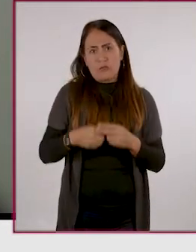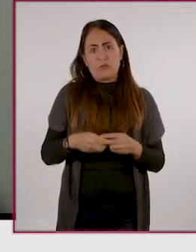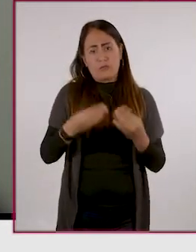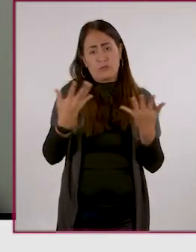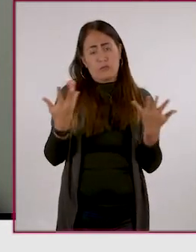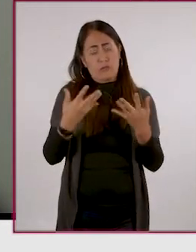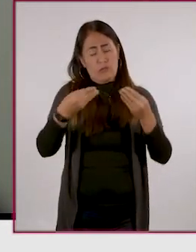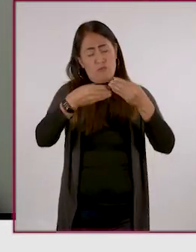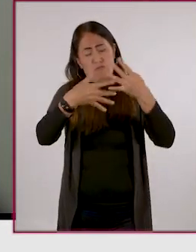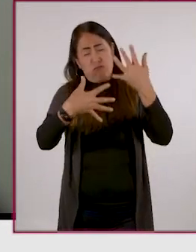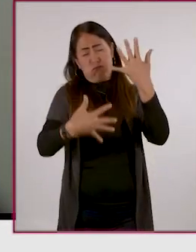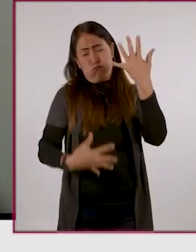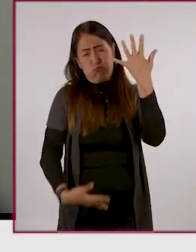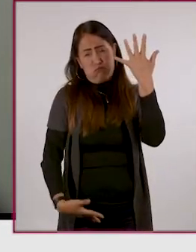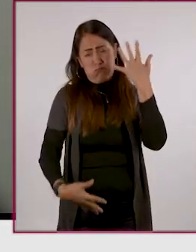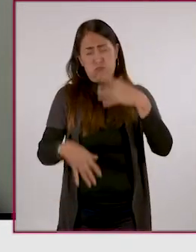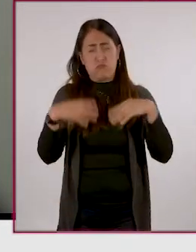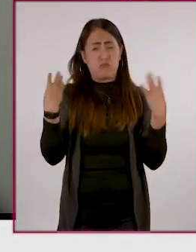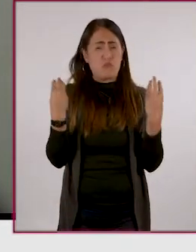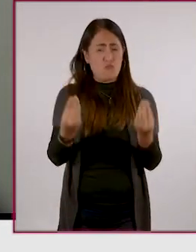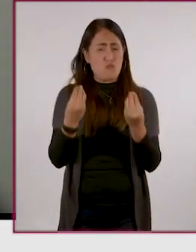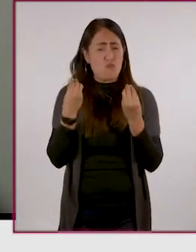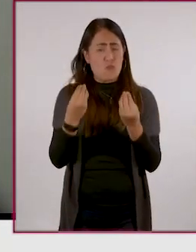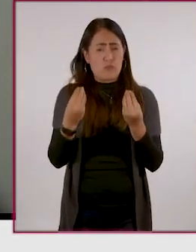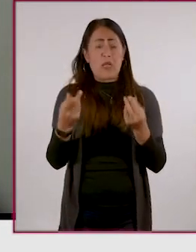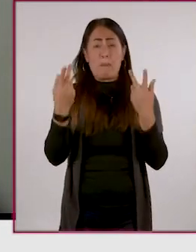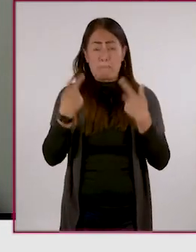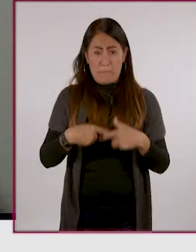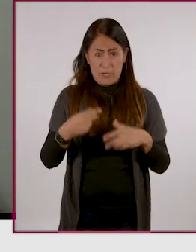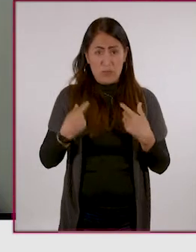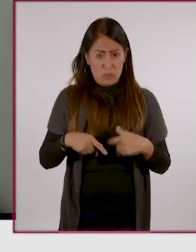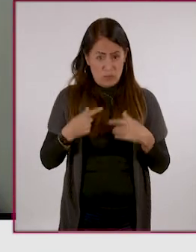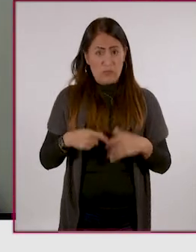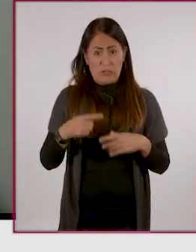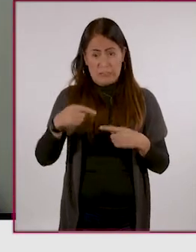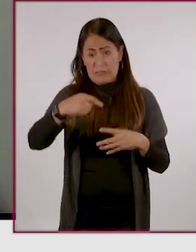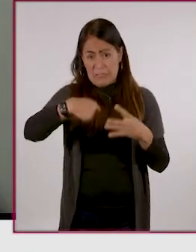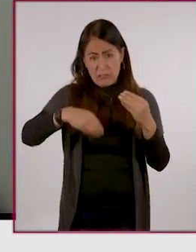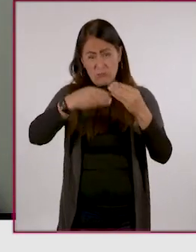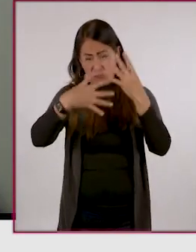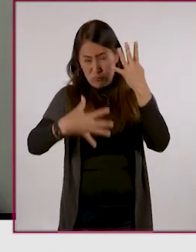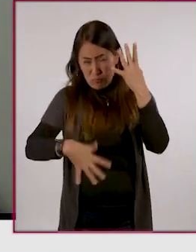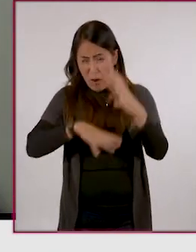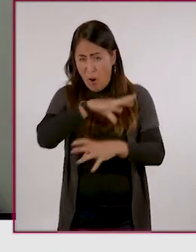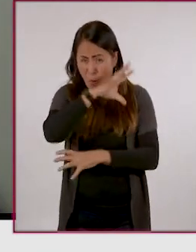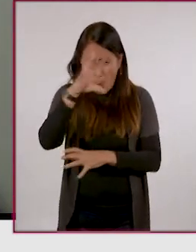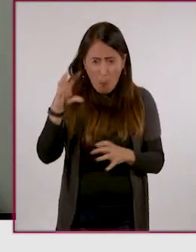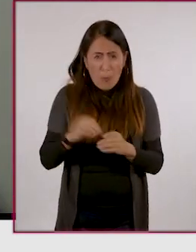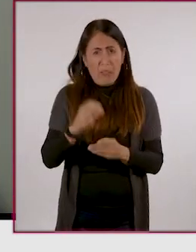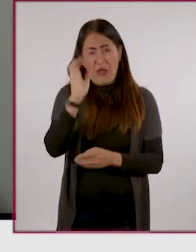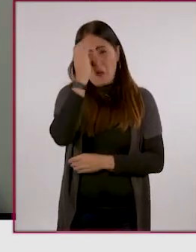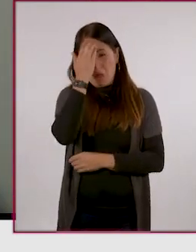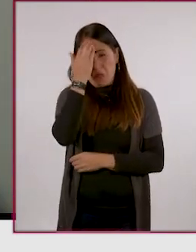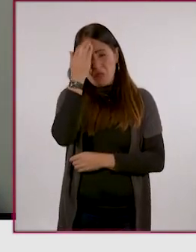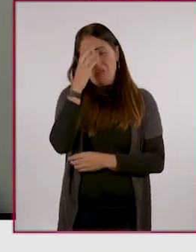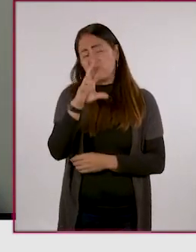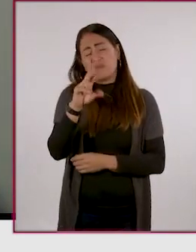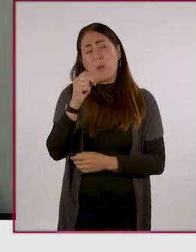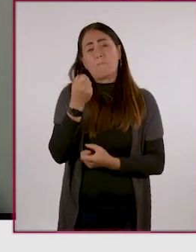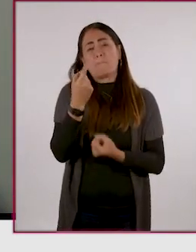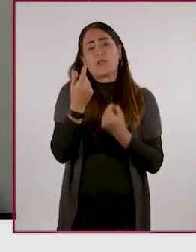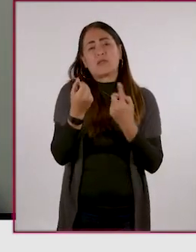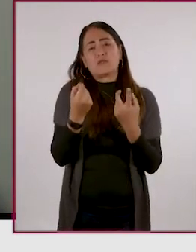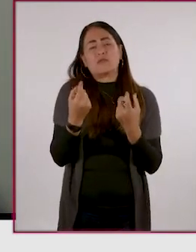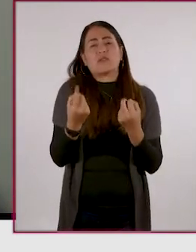facilitan los cálculos, ¿no? O sea, y hay una inmensidad de funciones, ¿no? Que a veces poca gente, yo diría que conoce todas las